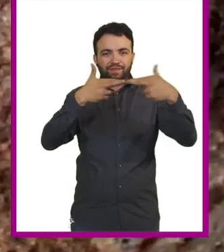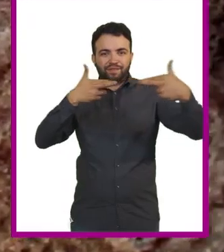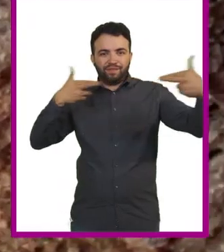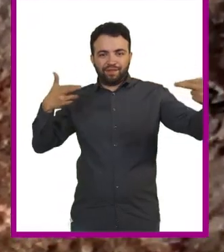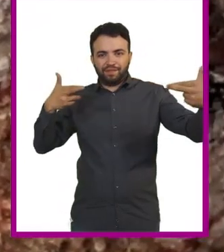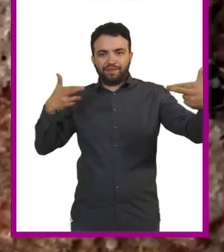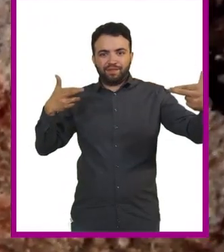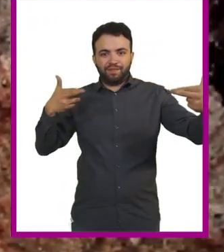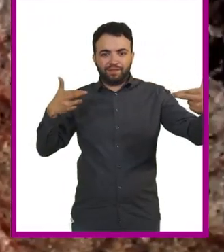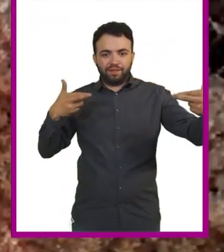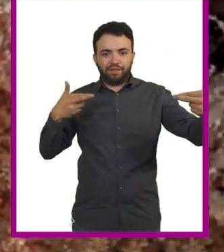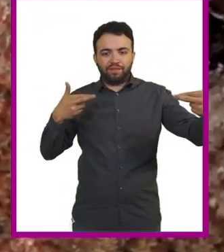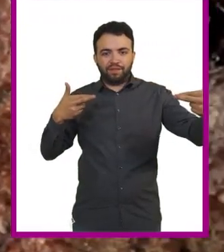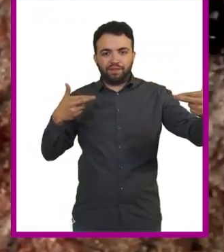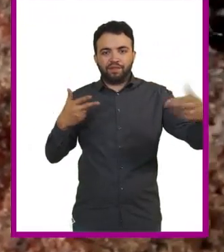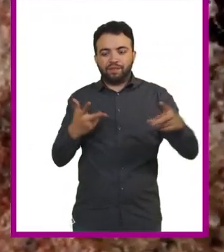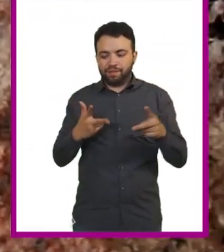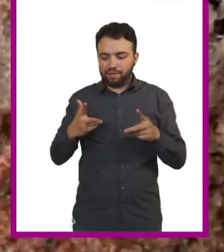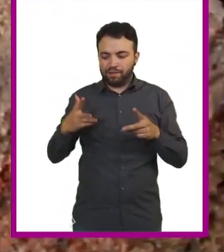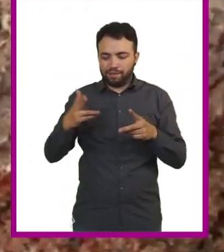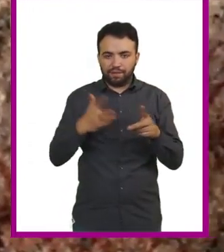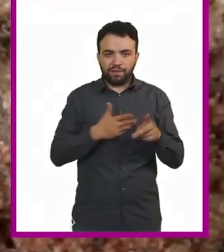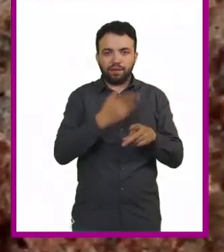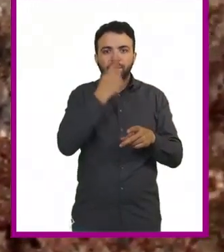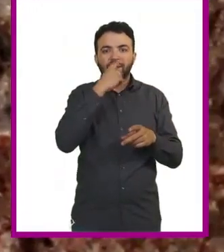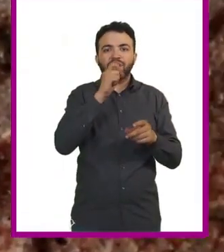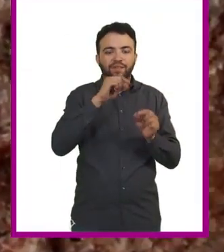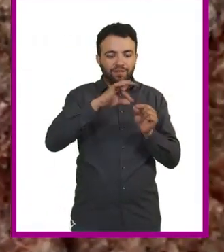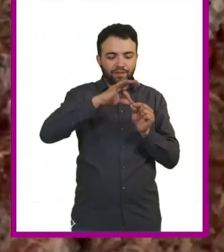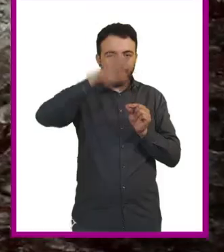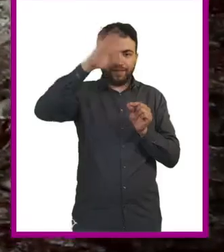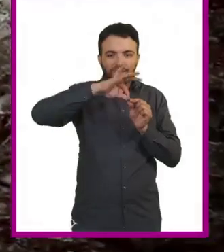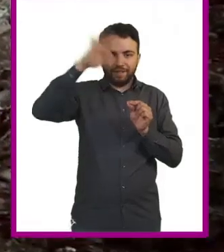al cortarla parece una brocha, o con algún tipo